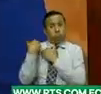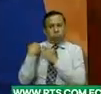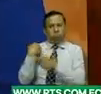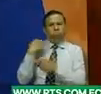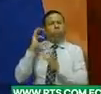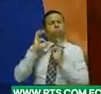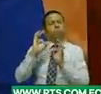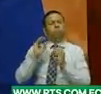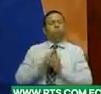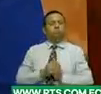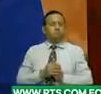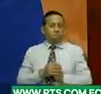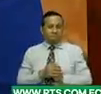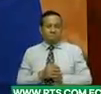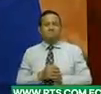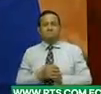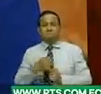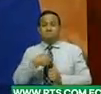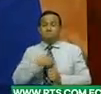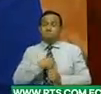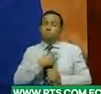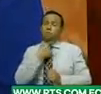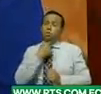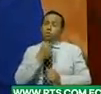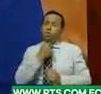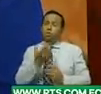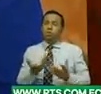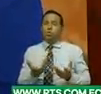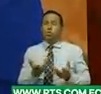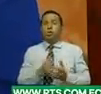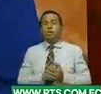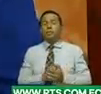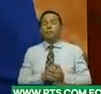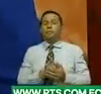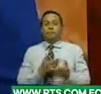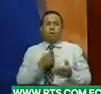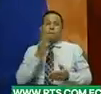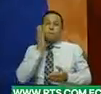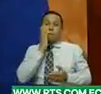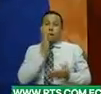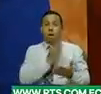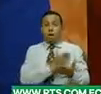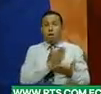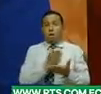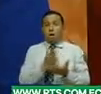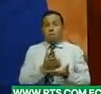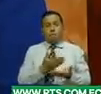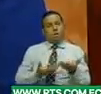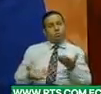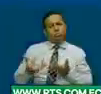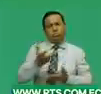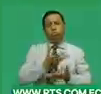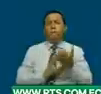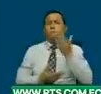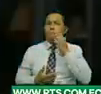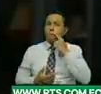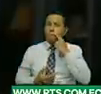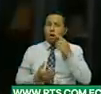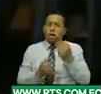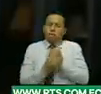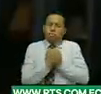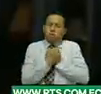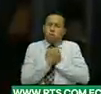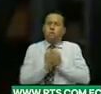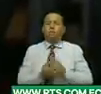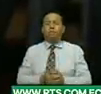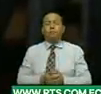Realmente disfruto mucho de la presencia, de la comida de mi mamá. igual de los cariños de mi papá. Aquí